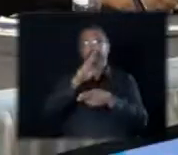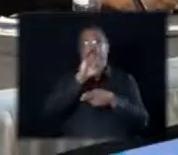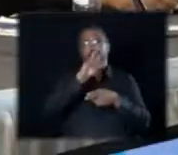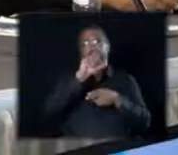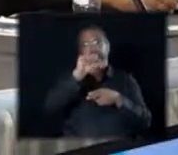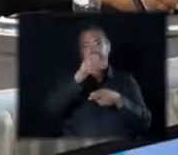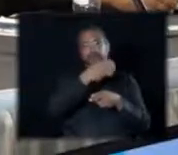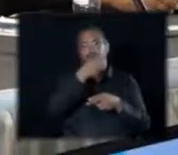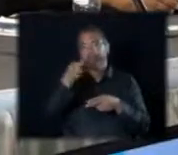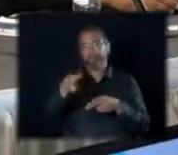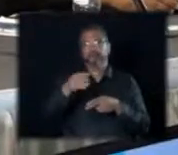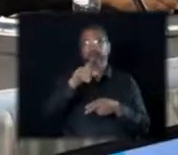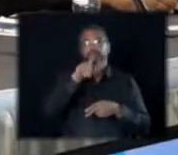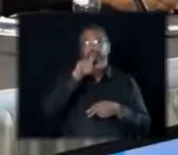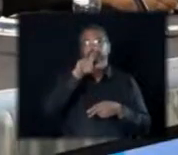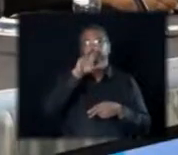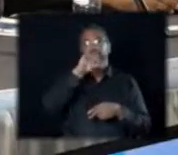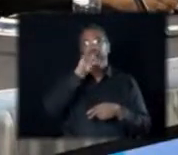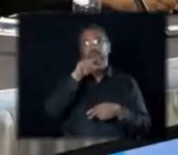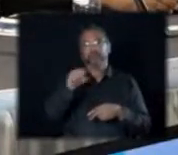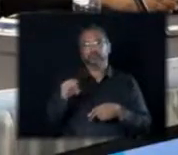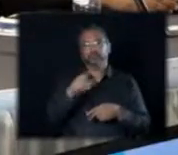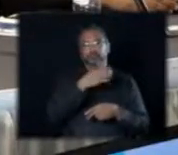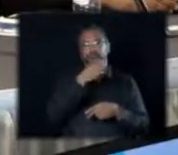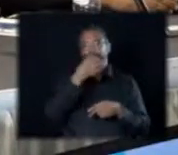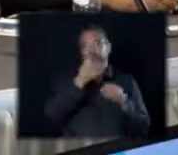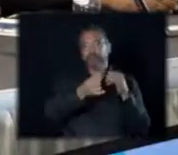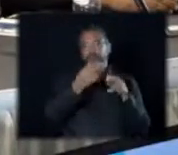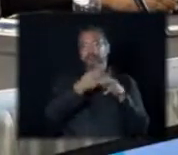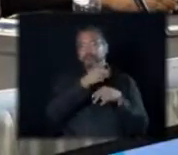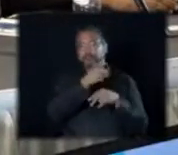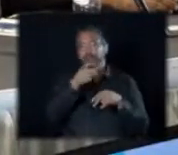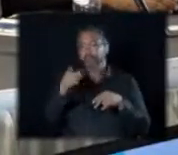Rivas Quiñones, Luis F. Cruz Batista.